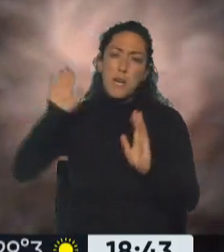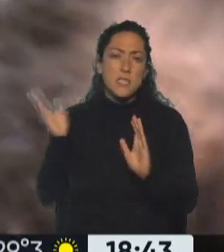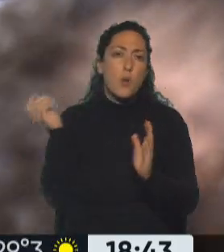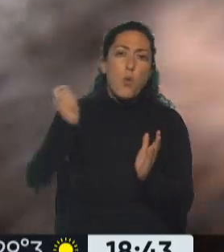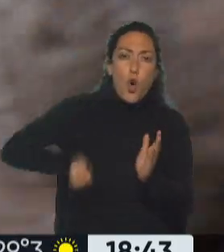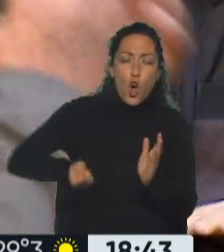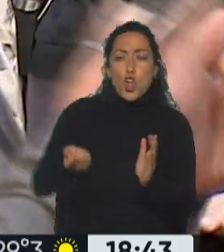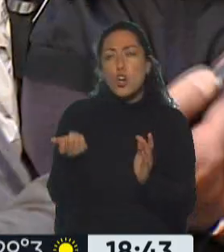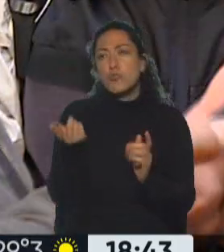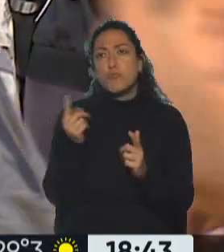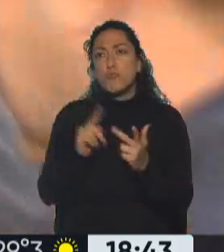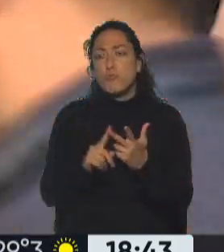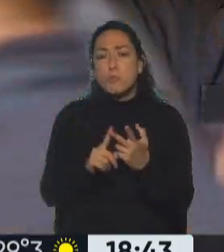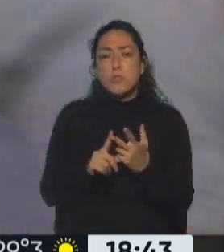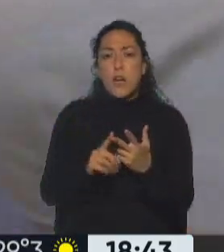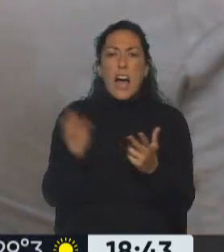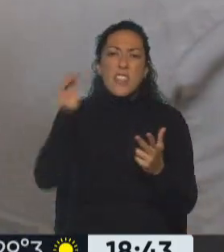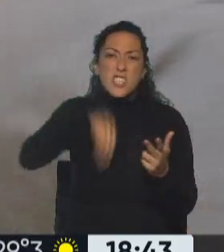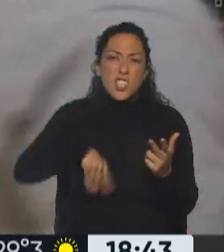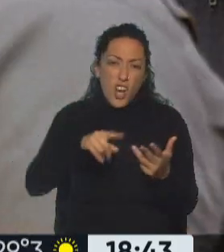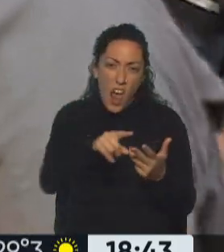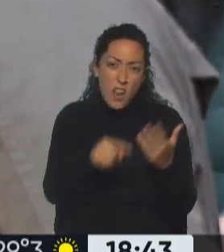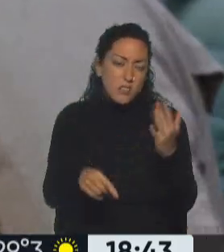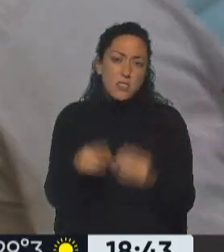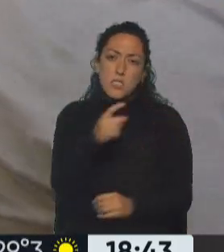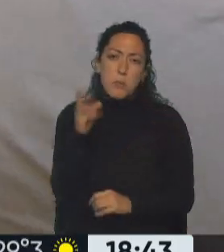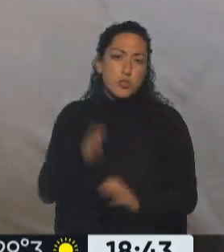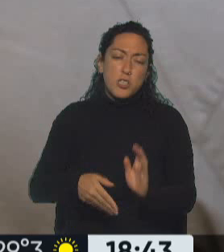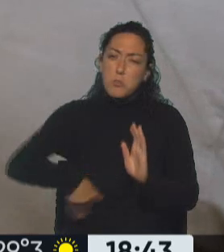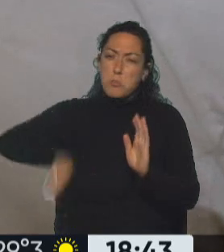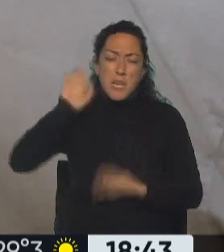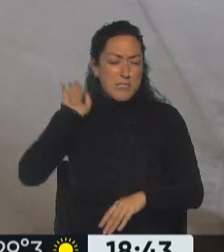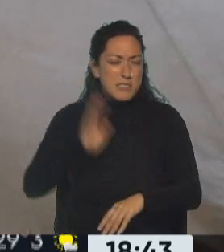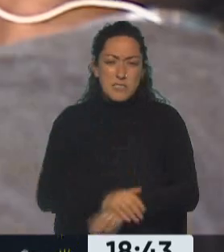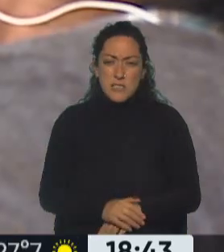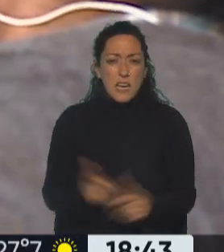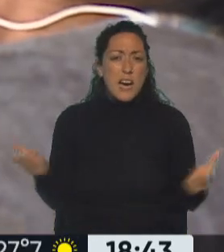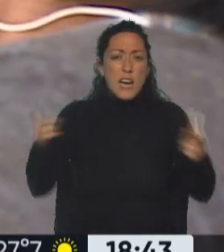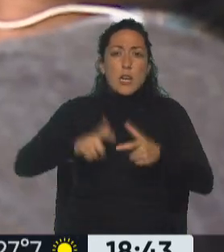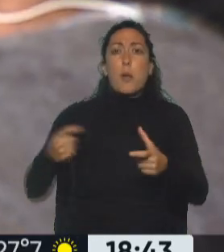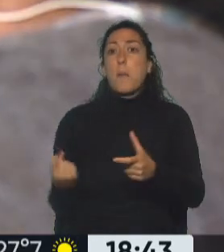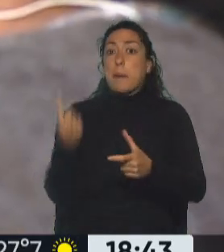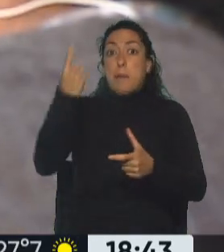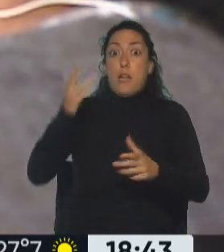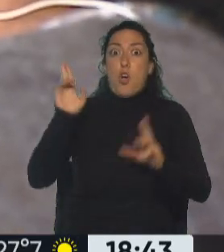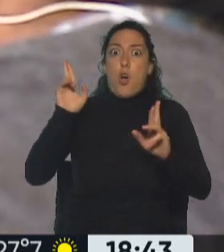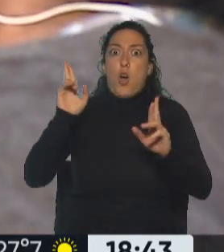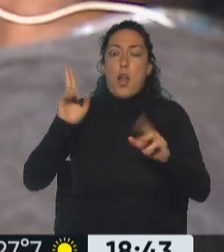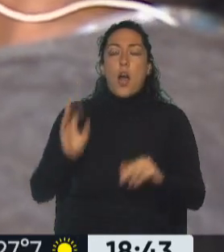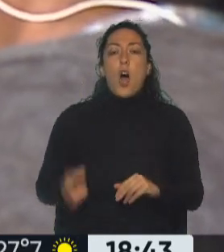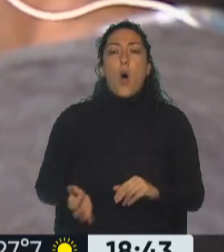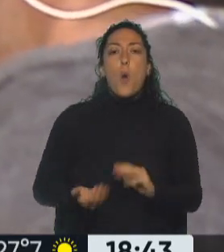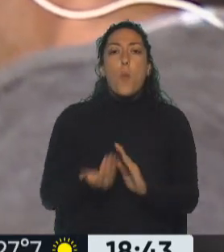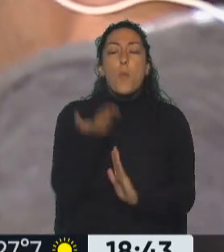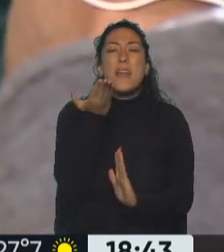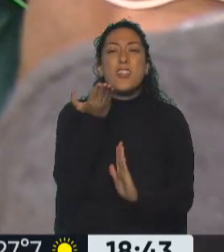bono, y sumando todos los adicionales va a ser mucho más superior del 100%. Hoy es la primera reunión, esperemos, el aumento va a regir a partir del 1